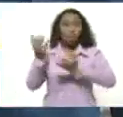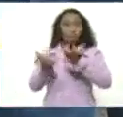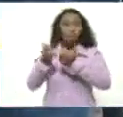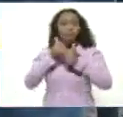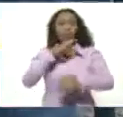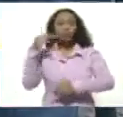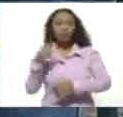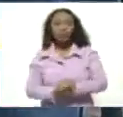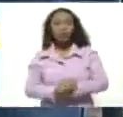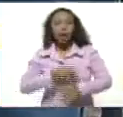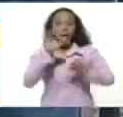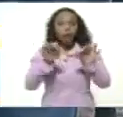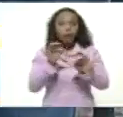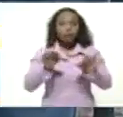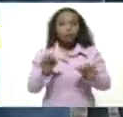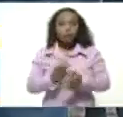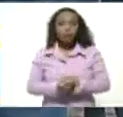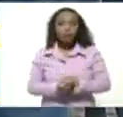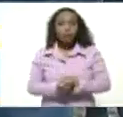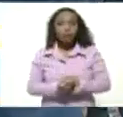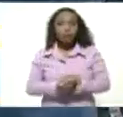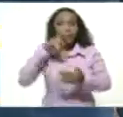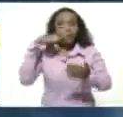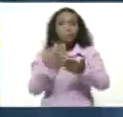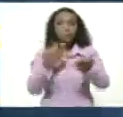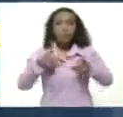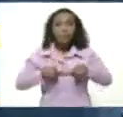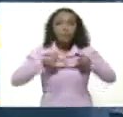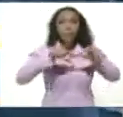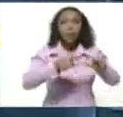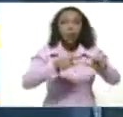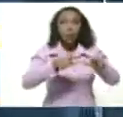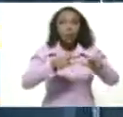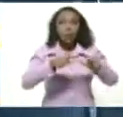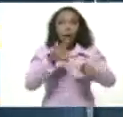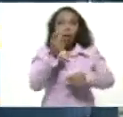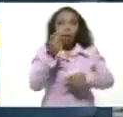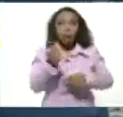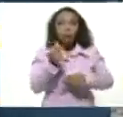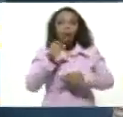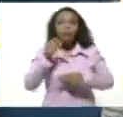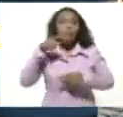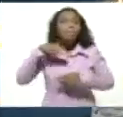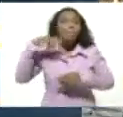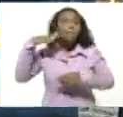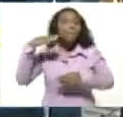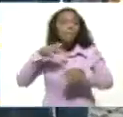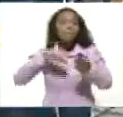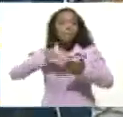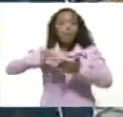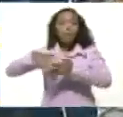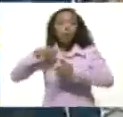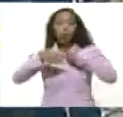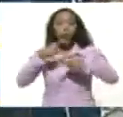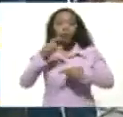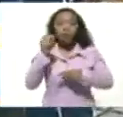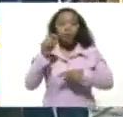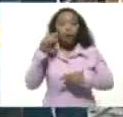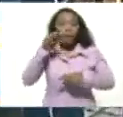hallacas, nuestros raíces. Correcto. Certificado. Certificado. Onoto. Onoto para la hallaca. El proyecto de la ruta del